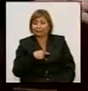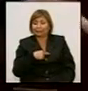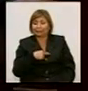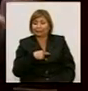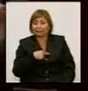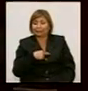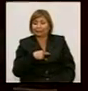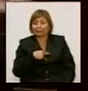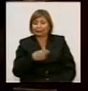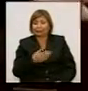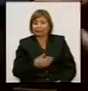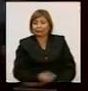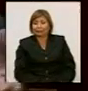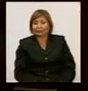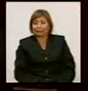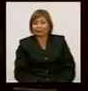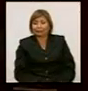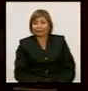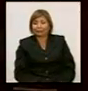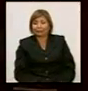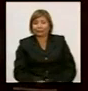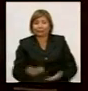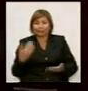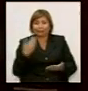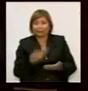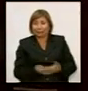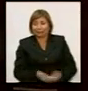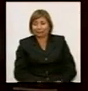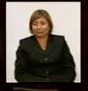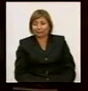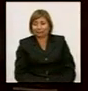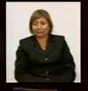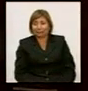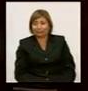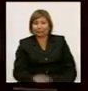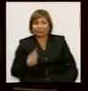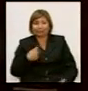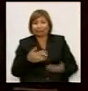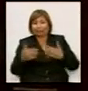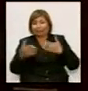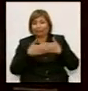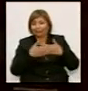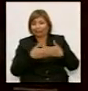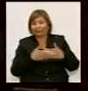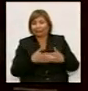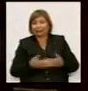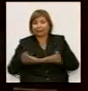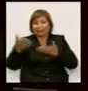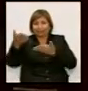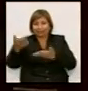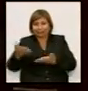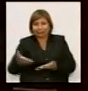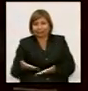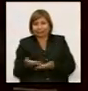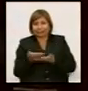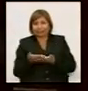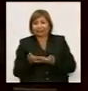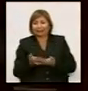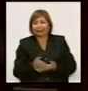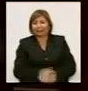Polar, Alaiza, Ramírez del Villar y yo, nos adelantamos para recibirlo.